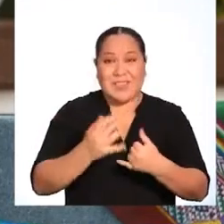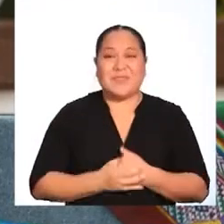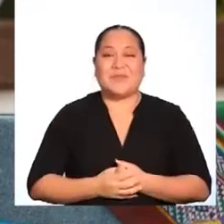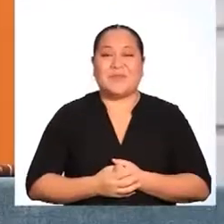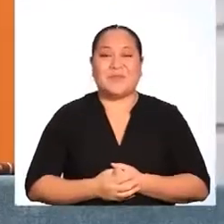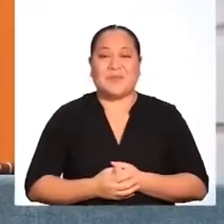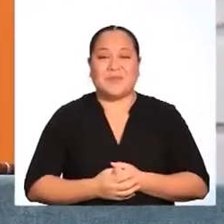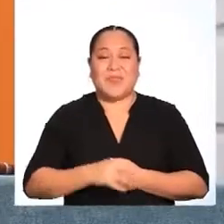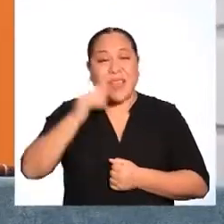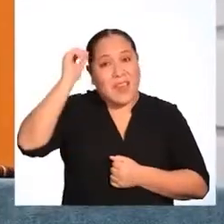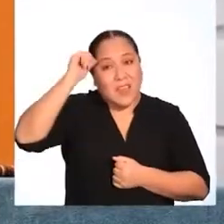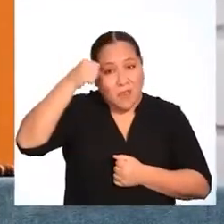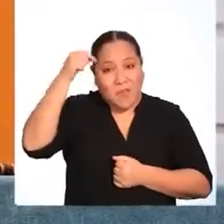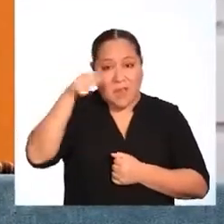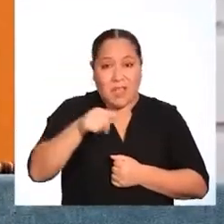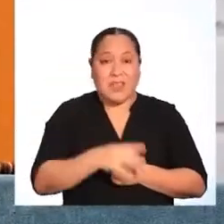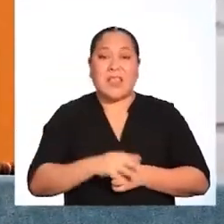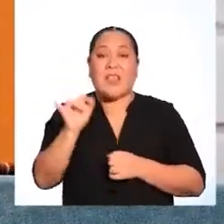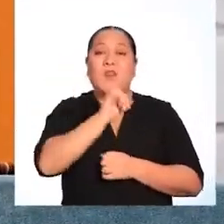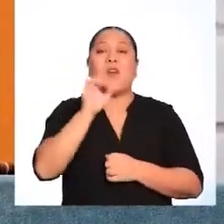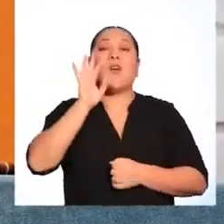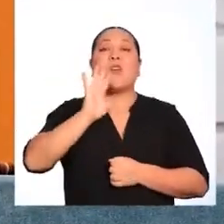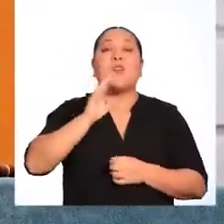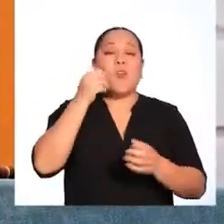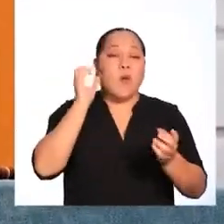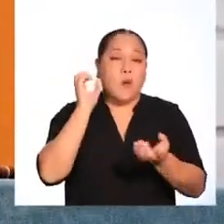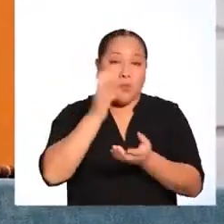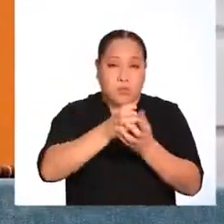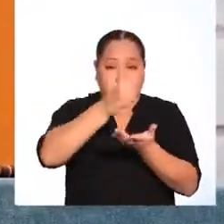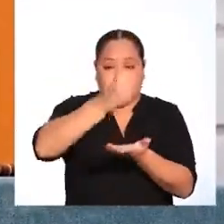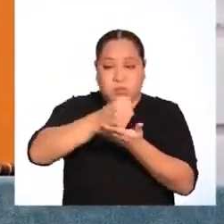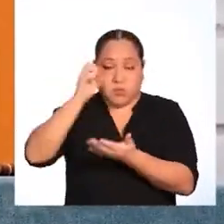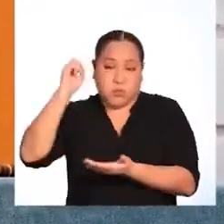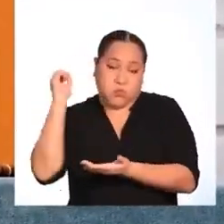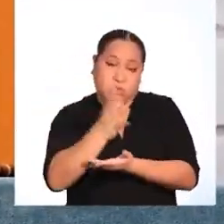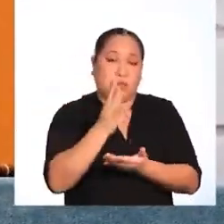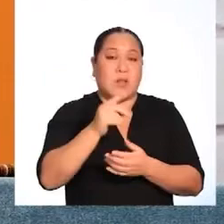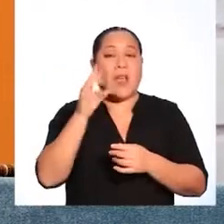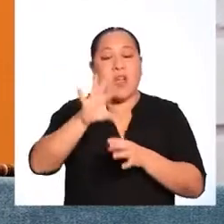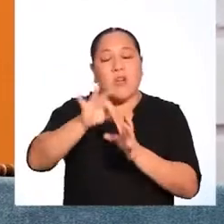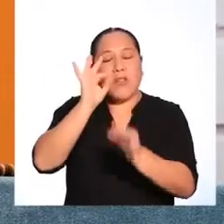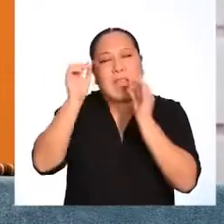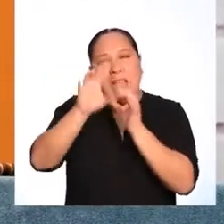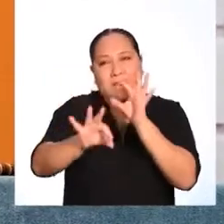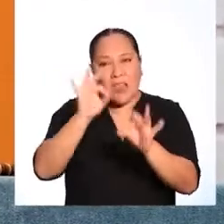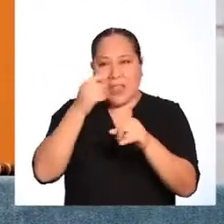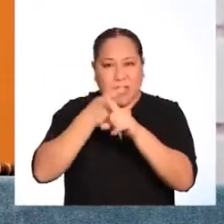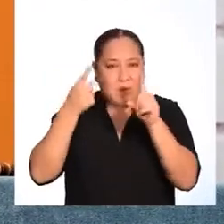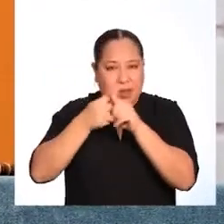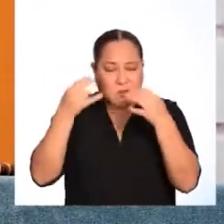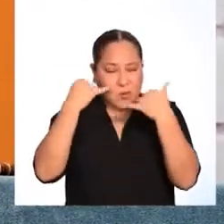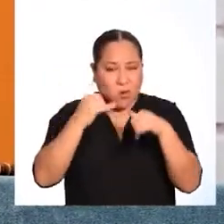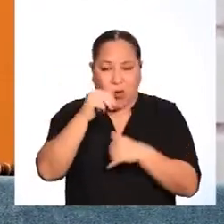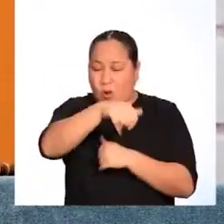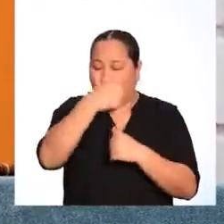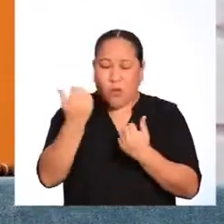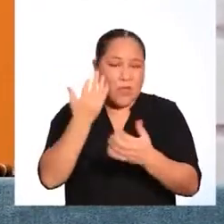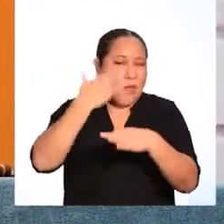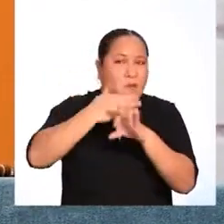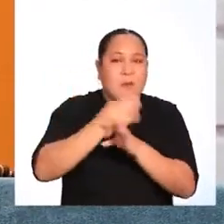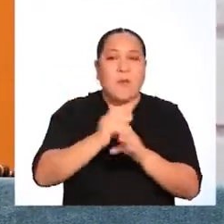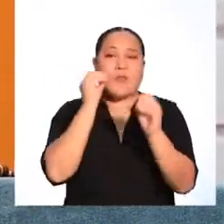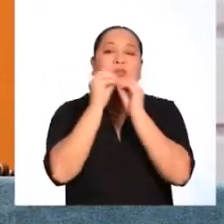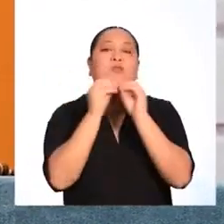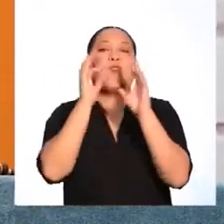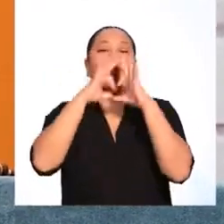lo hemos hecho hoy recuerden así como el tumba botellas podemos encontrar diversos juegos y otras situaciones para